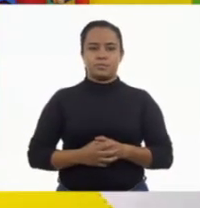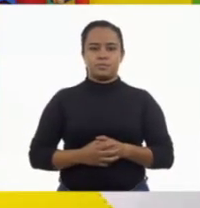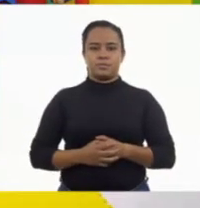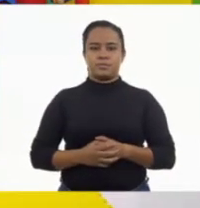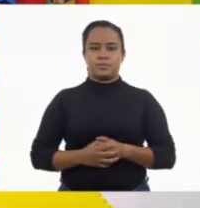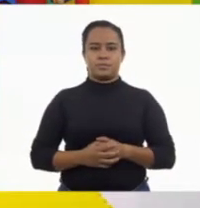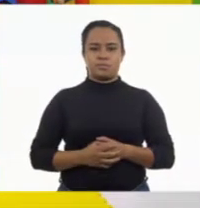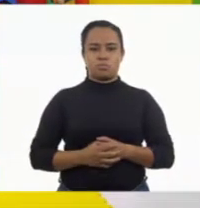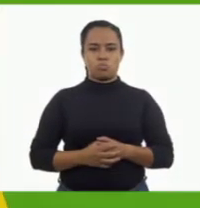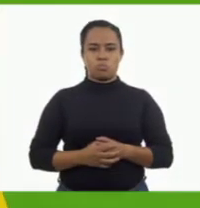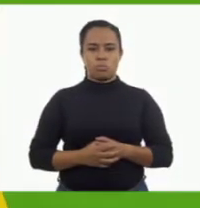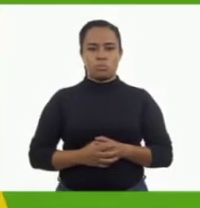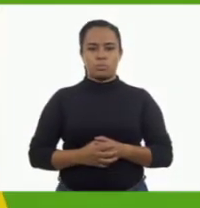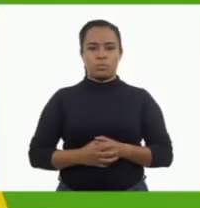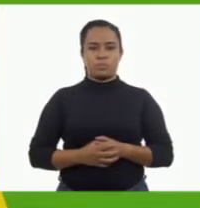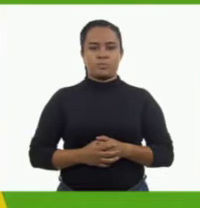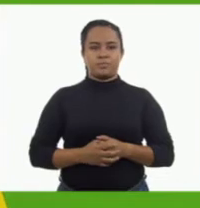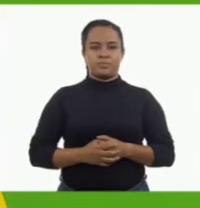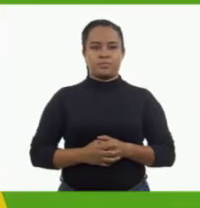a...